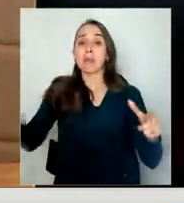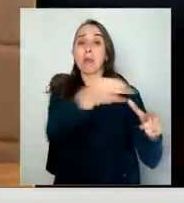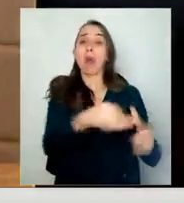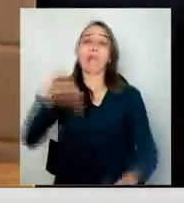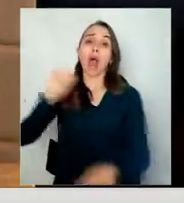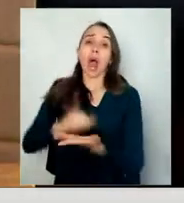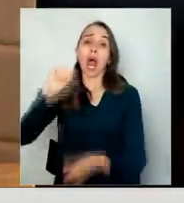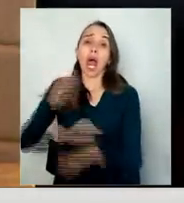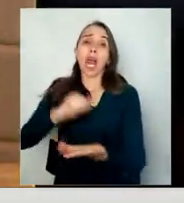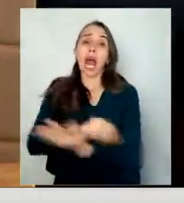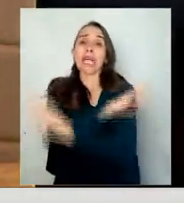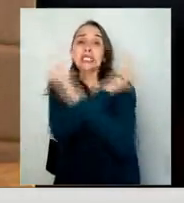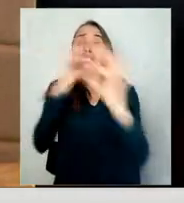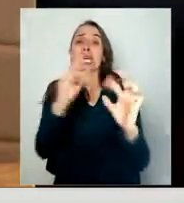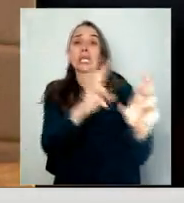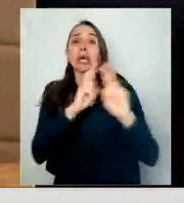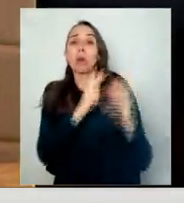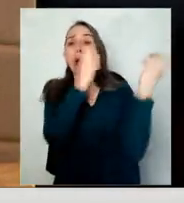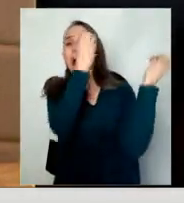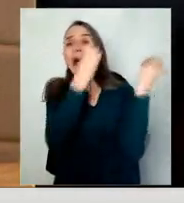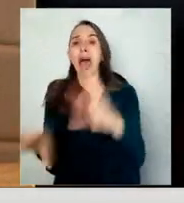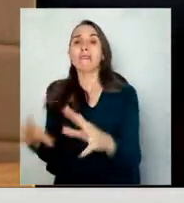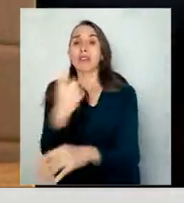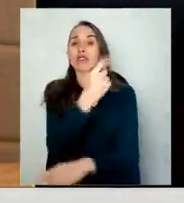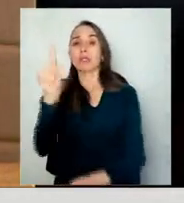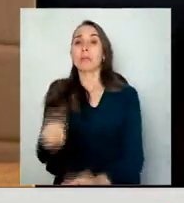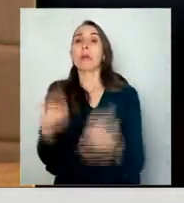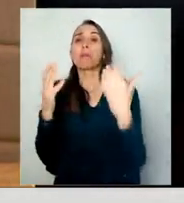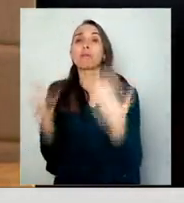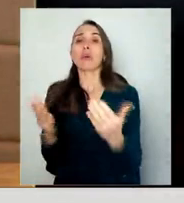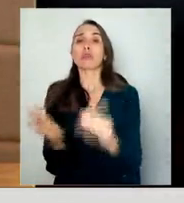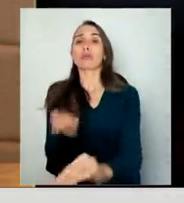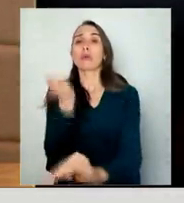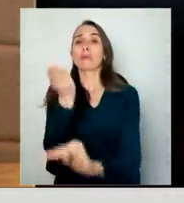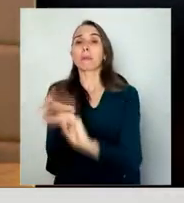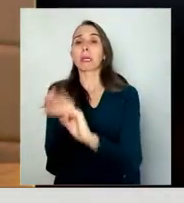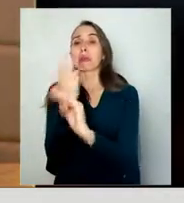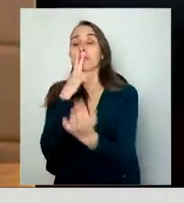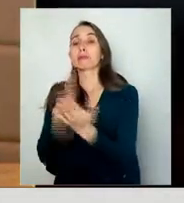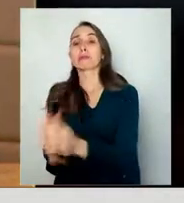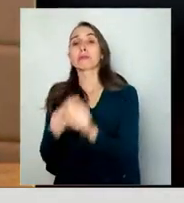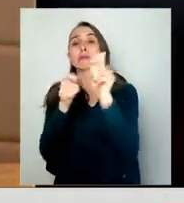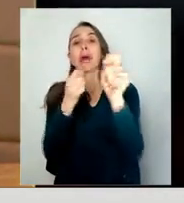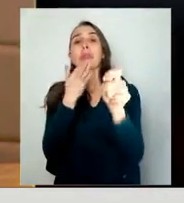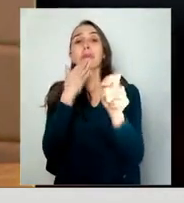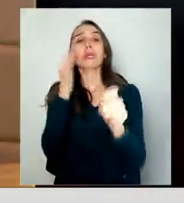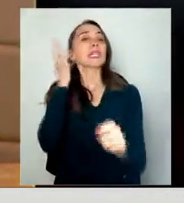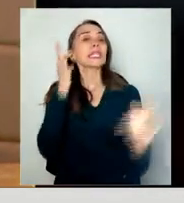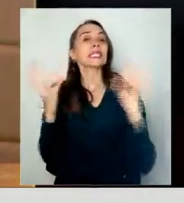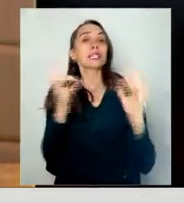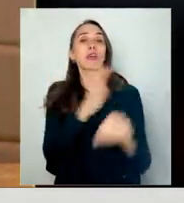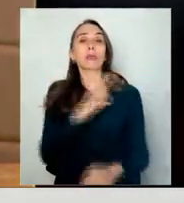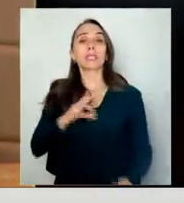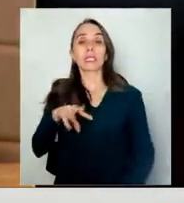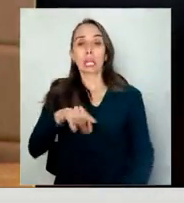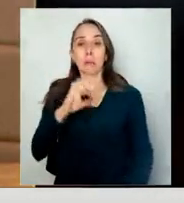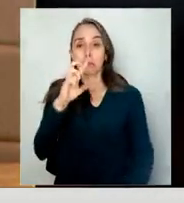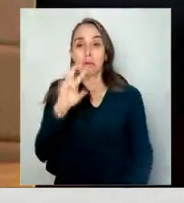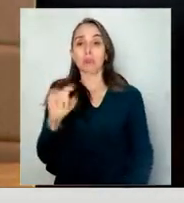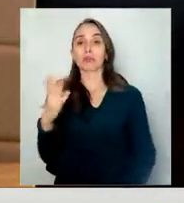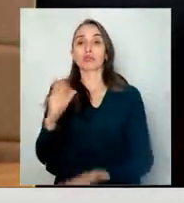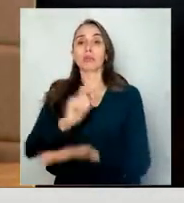respuesta un abandono absoluto por eso pido que se oficie también a la señora ministra de Obras Públicas al subsecretario